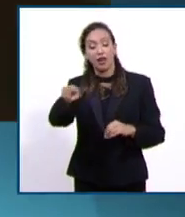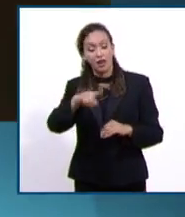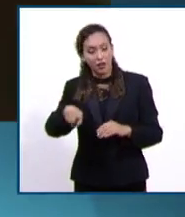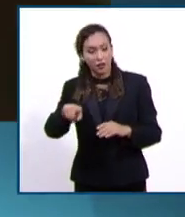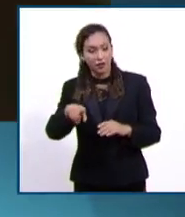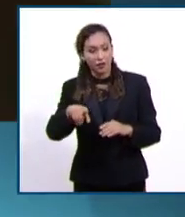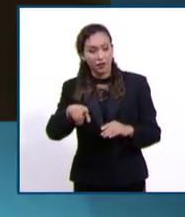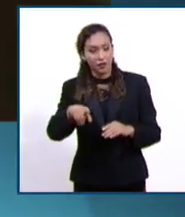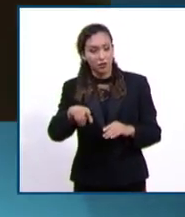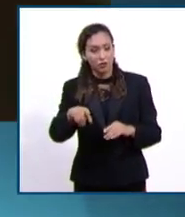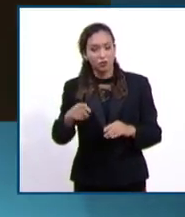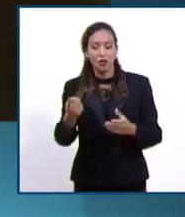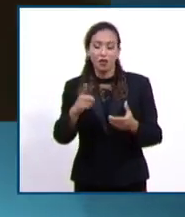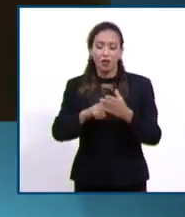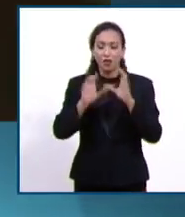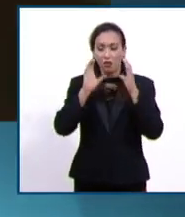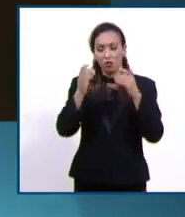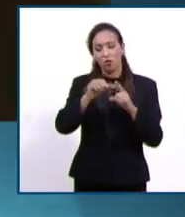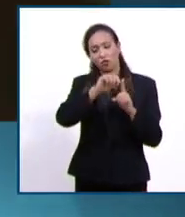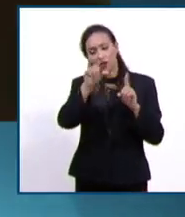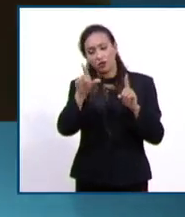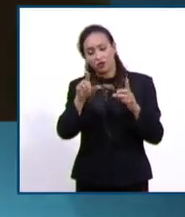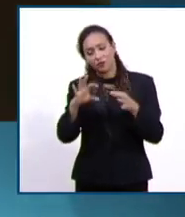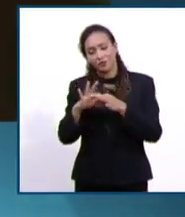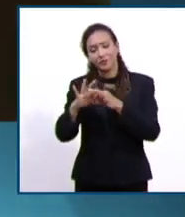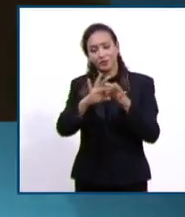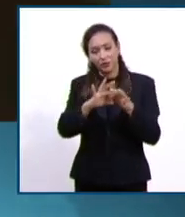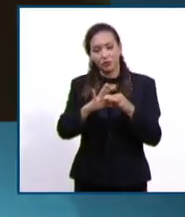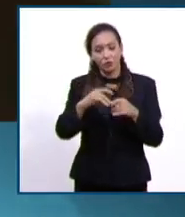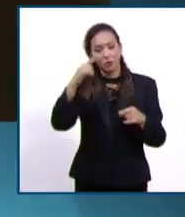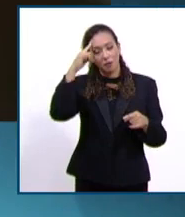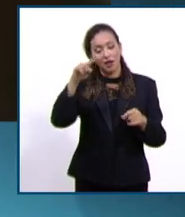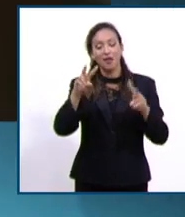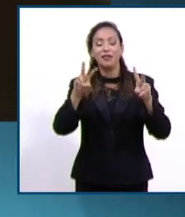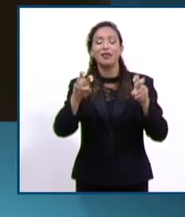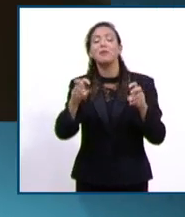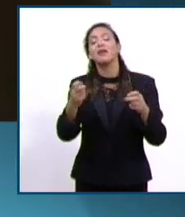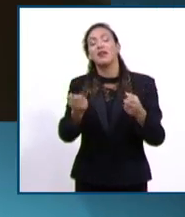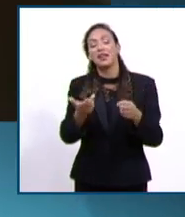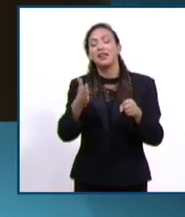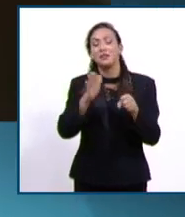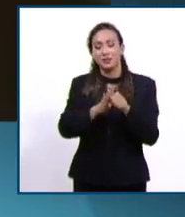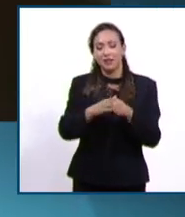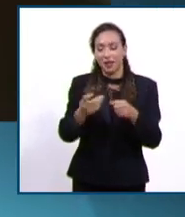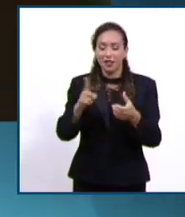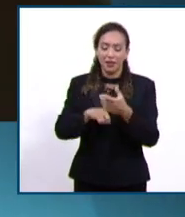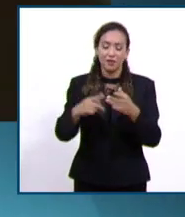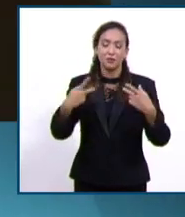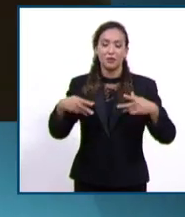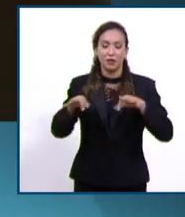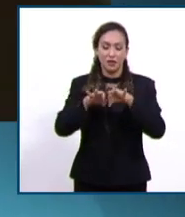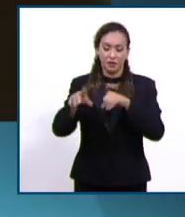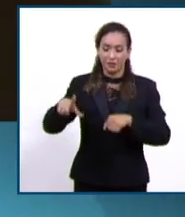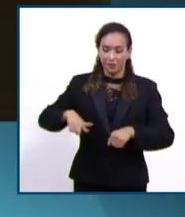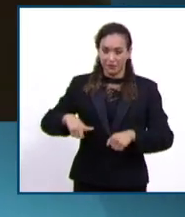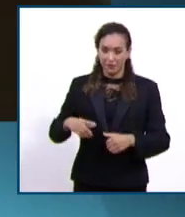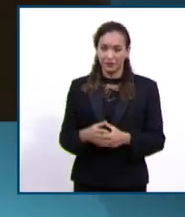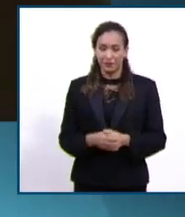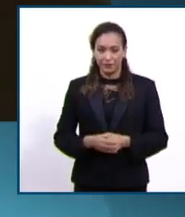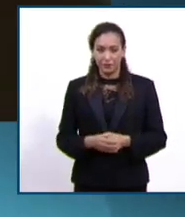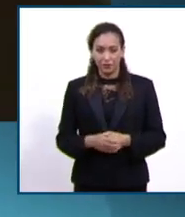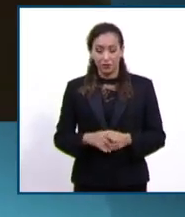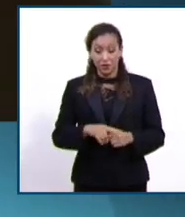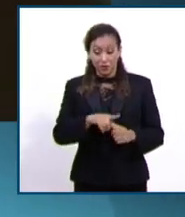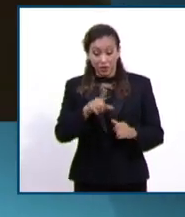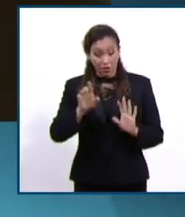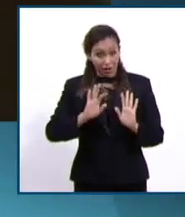competencial del Congreso de la Unión en materia de responsabilidades administrativas de servidores públicos. No es que esté